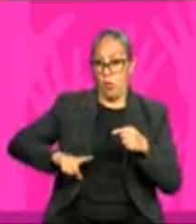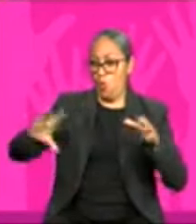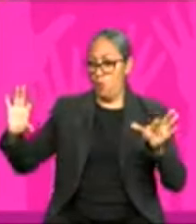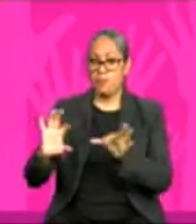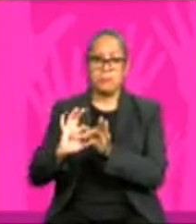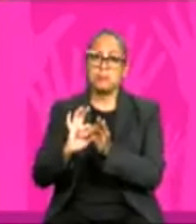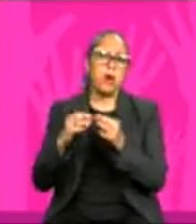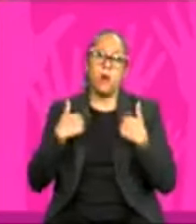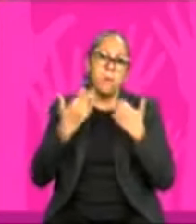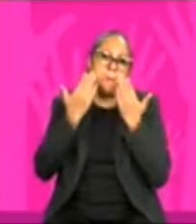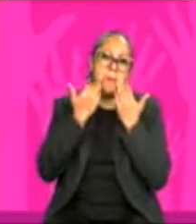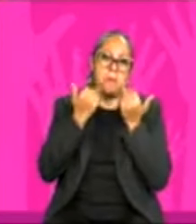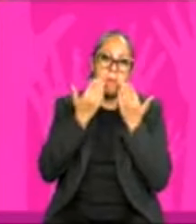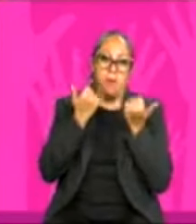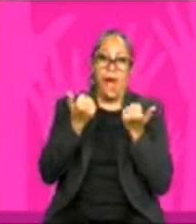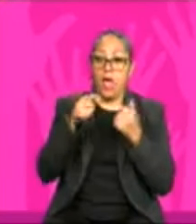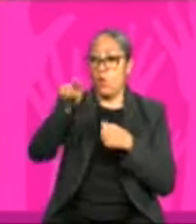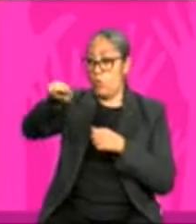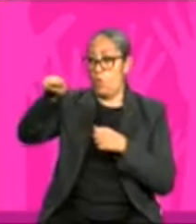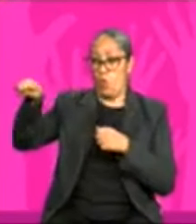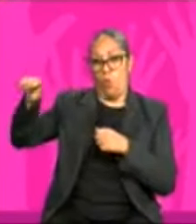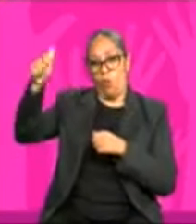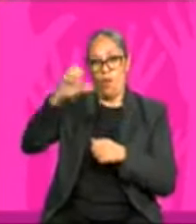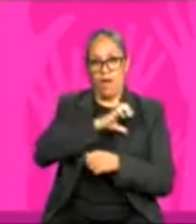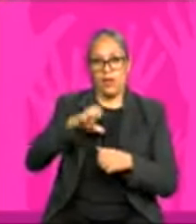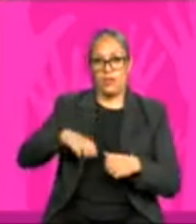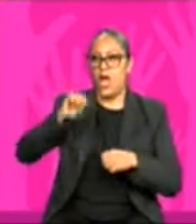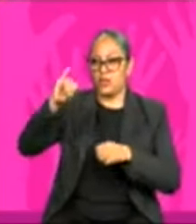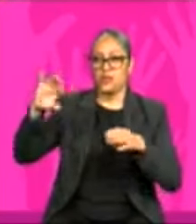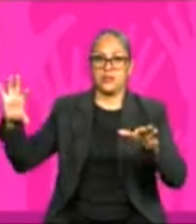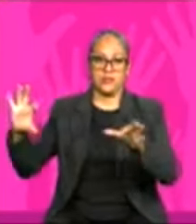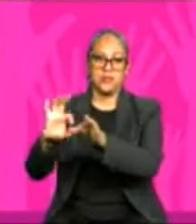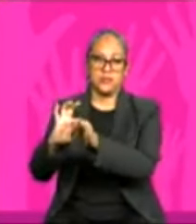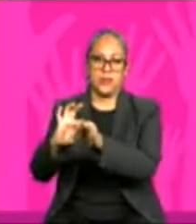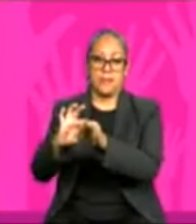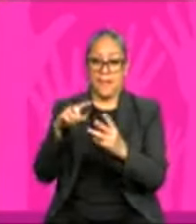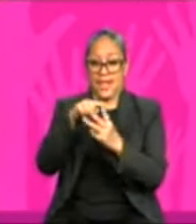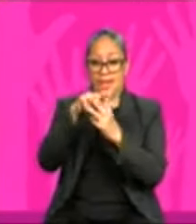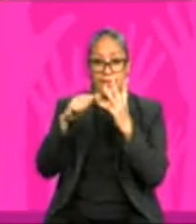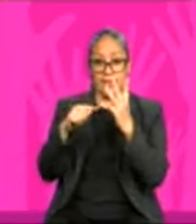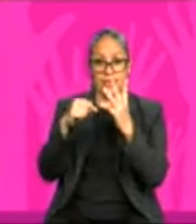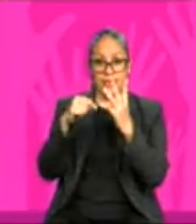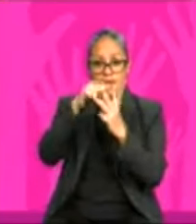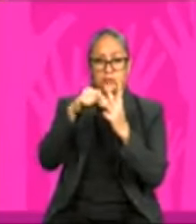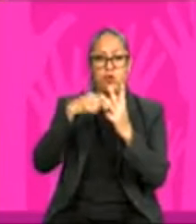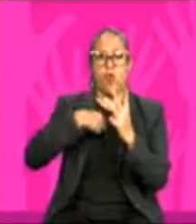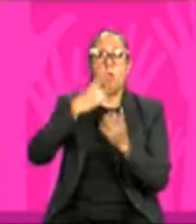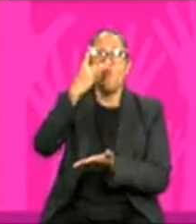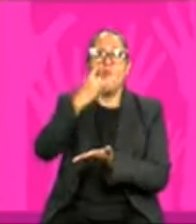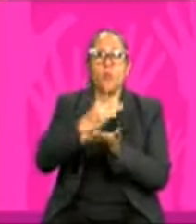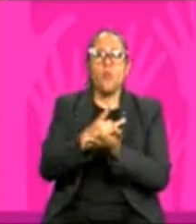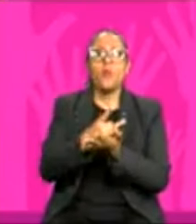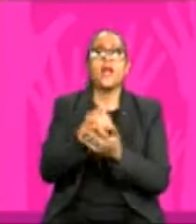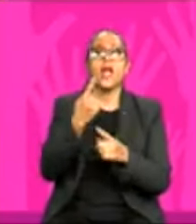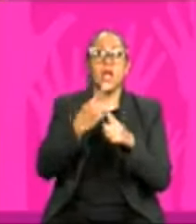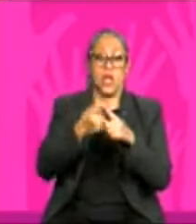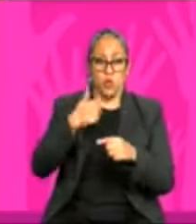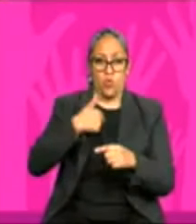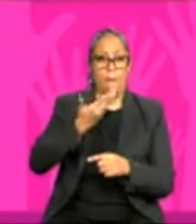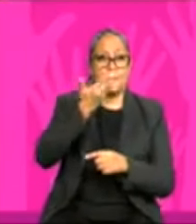sí han participado las otras dos candidatas. De las tres candidatas, yo soy la única que nunca he pedido el